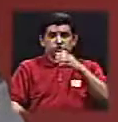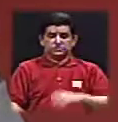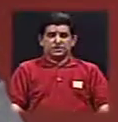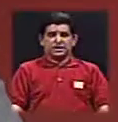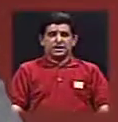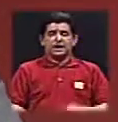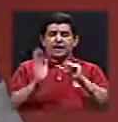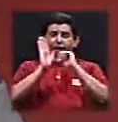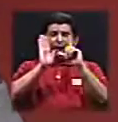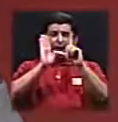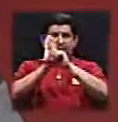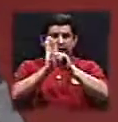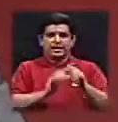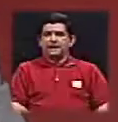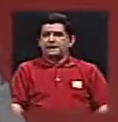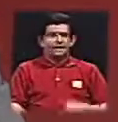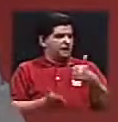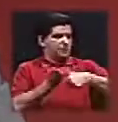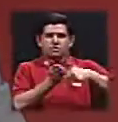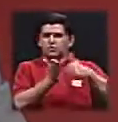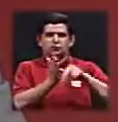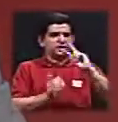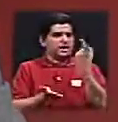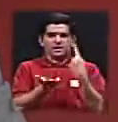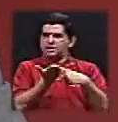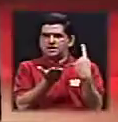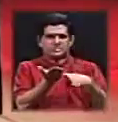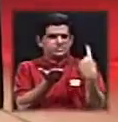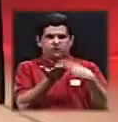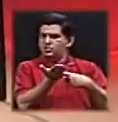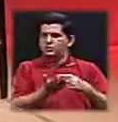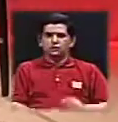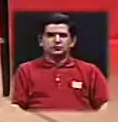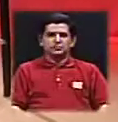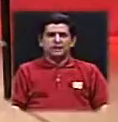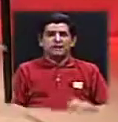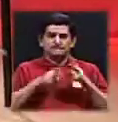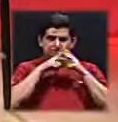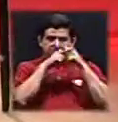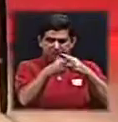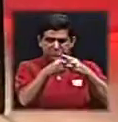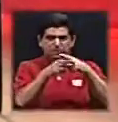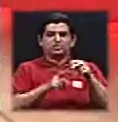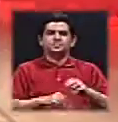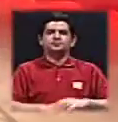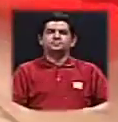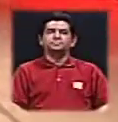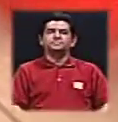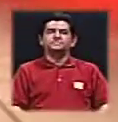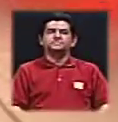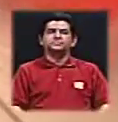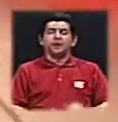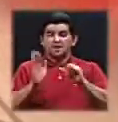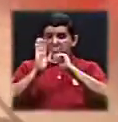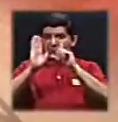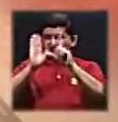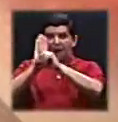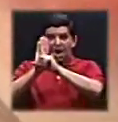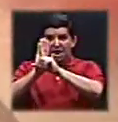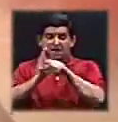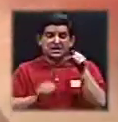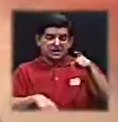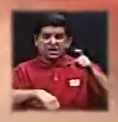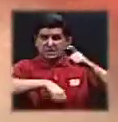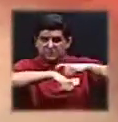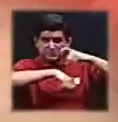a la Asamblea Legislativa no votar en segundo debate el préstamo. La Asamblea